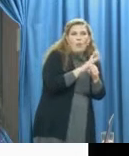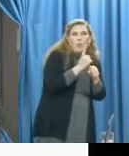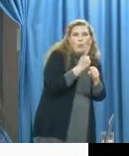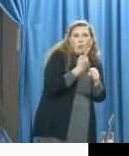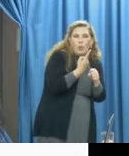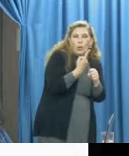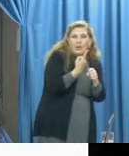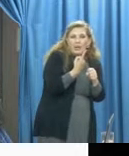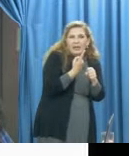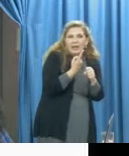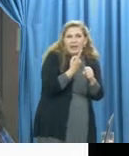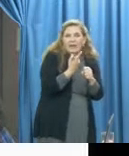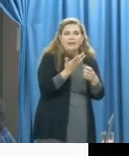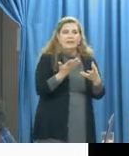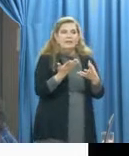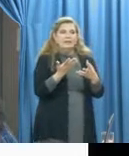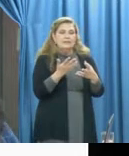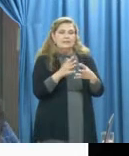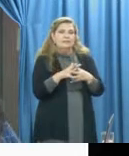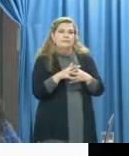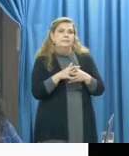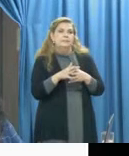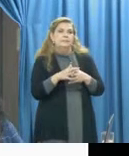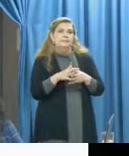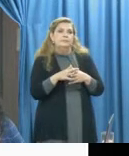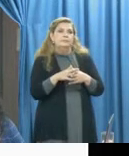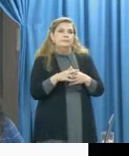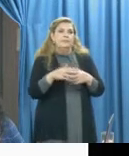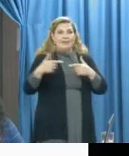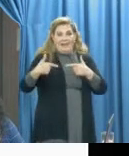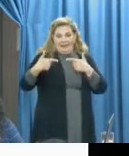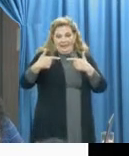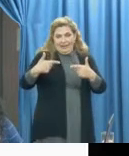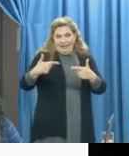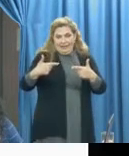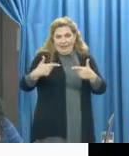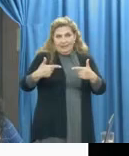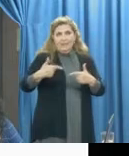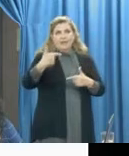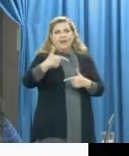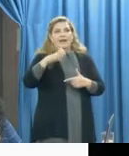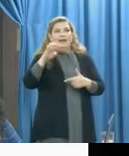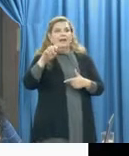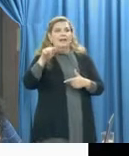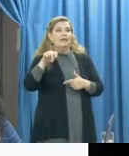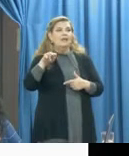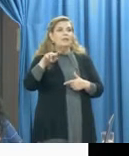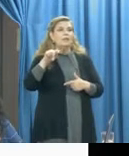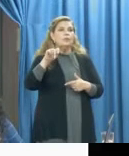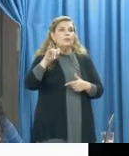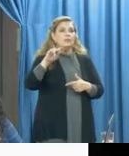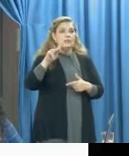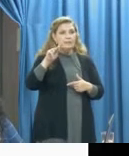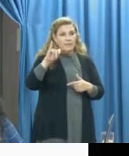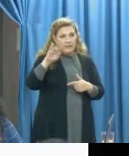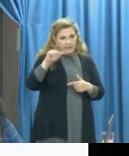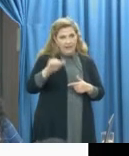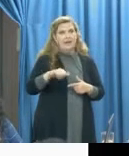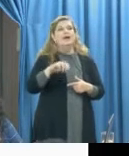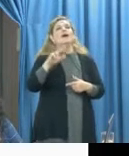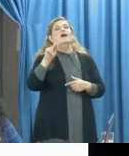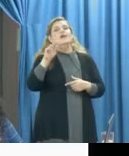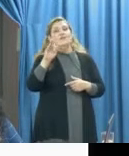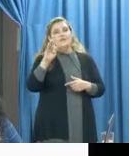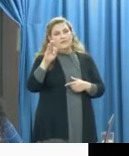dominante, recesiva, ligadas a los cromosomas sexuales, genética, genotípica, fenotípica y